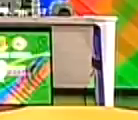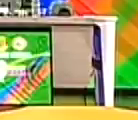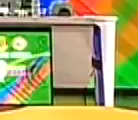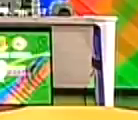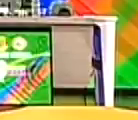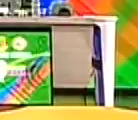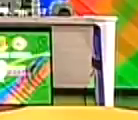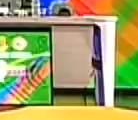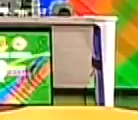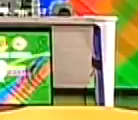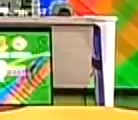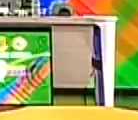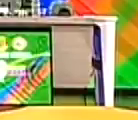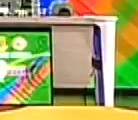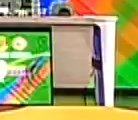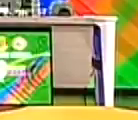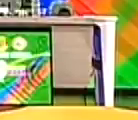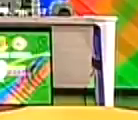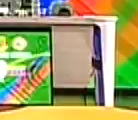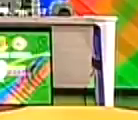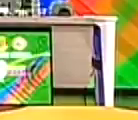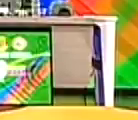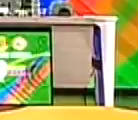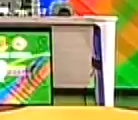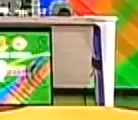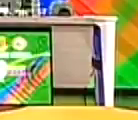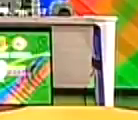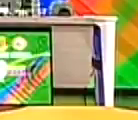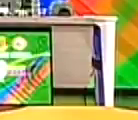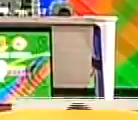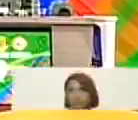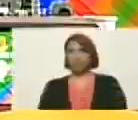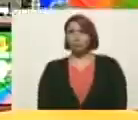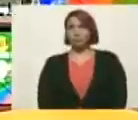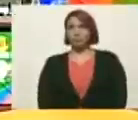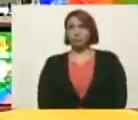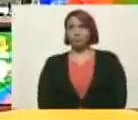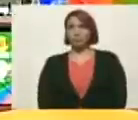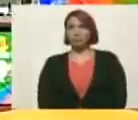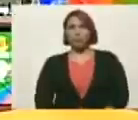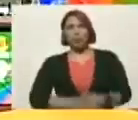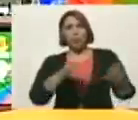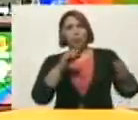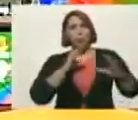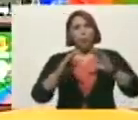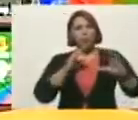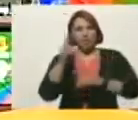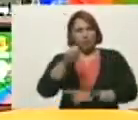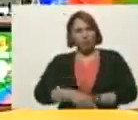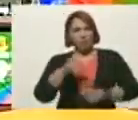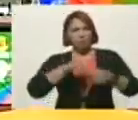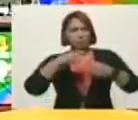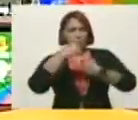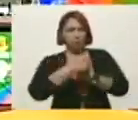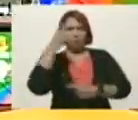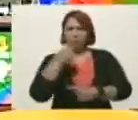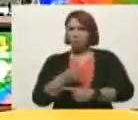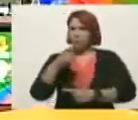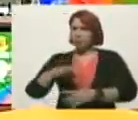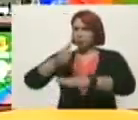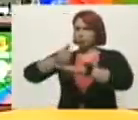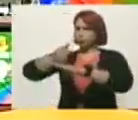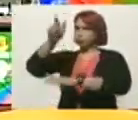las apreciaciones y órdenes operativas, con su documentación incluida, del general en